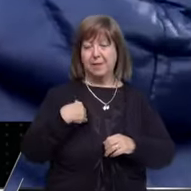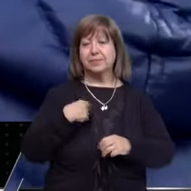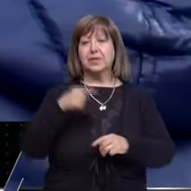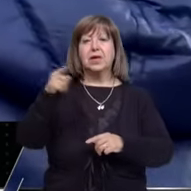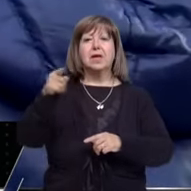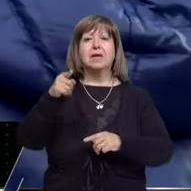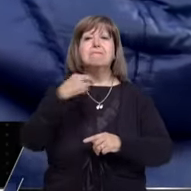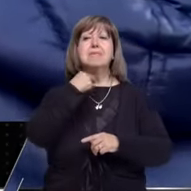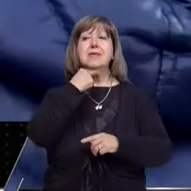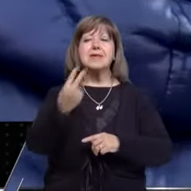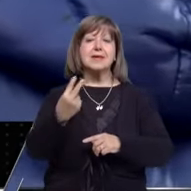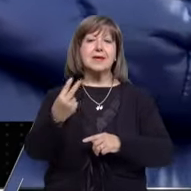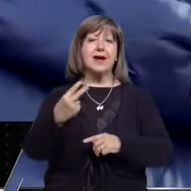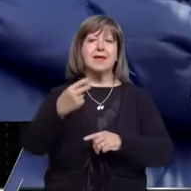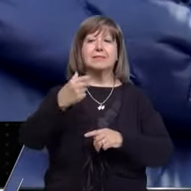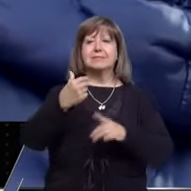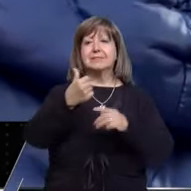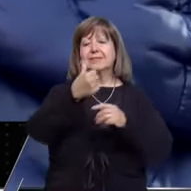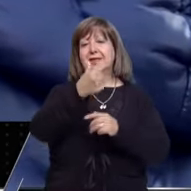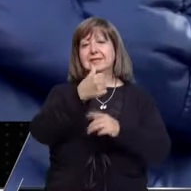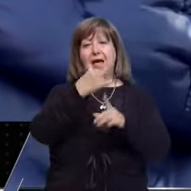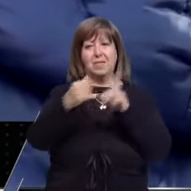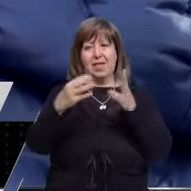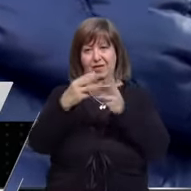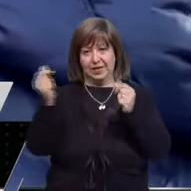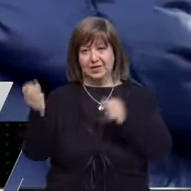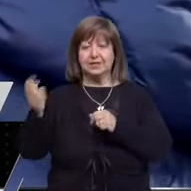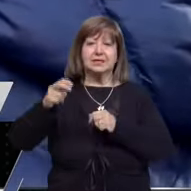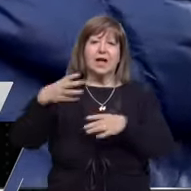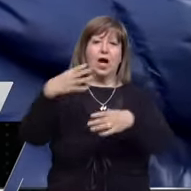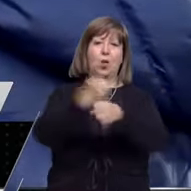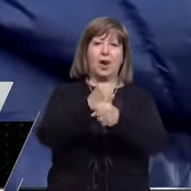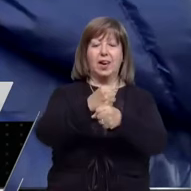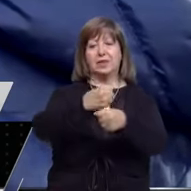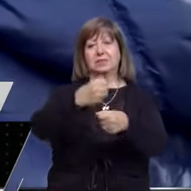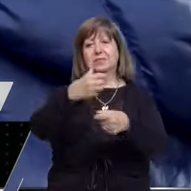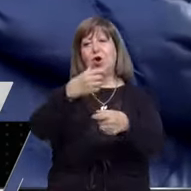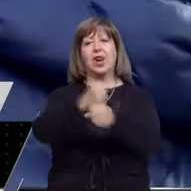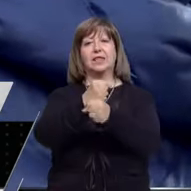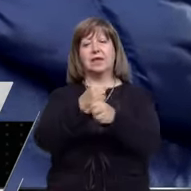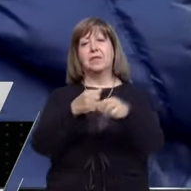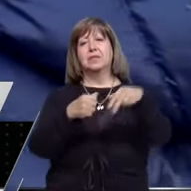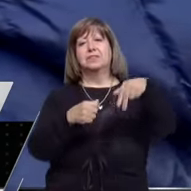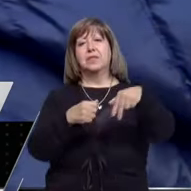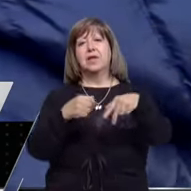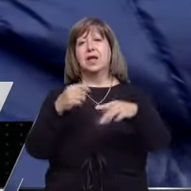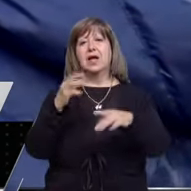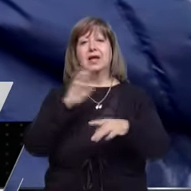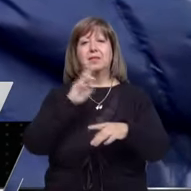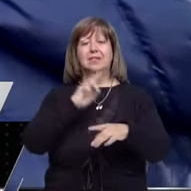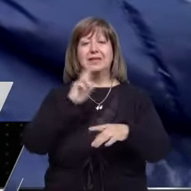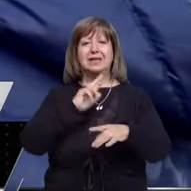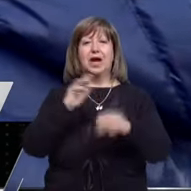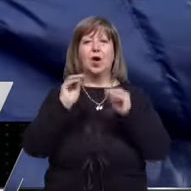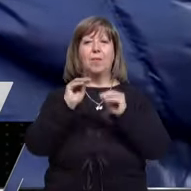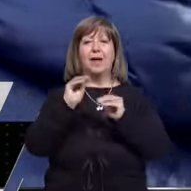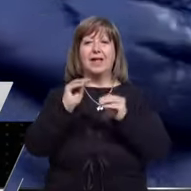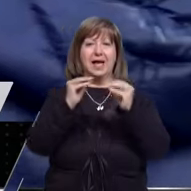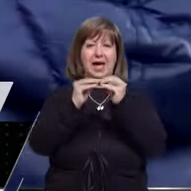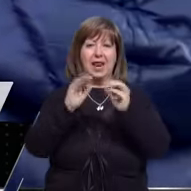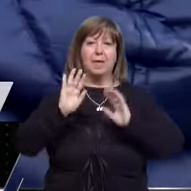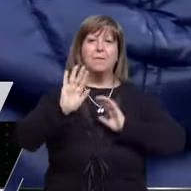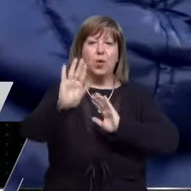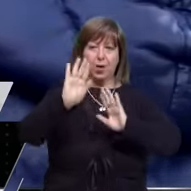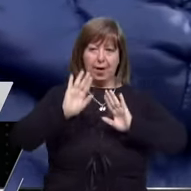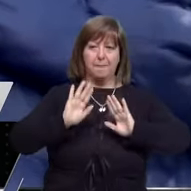se viene a tomar el micro acá enfrente de la escuela y bueno, la chica salió y la empezó a empujar y le empezó a decir que le iba a pegar.